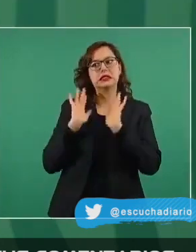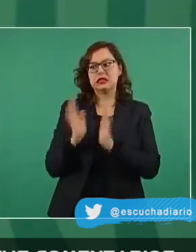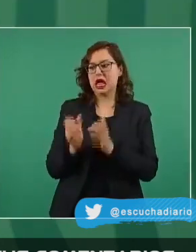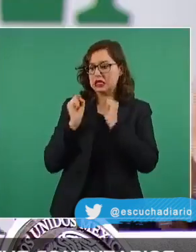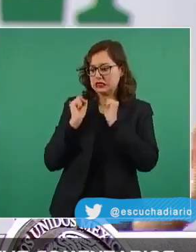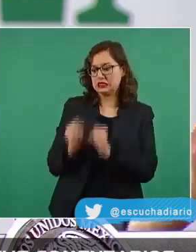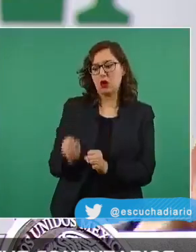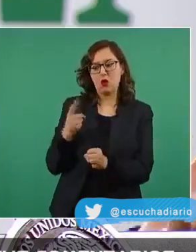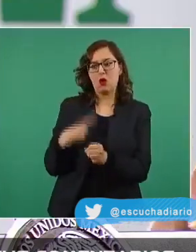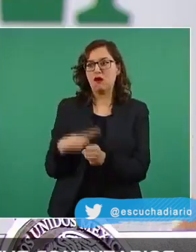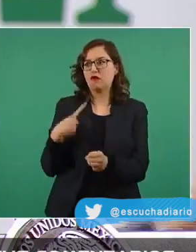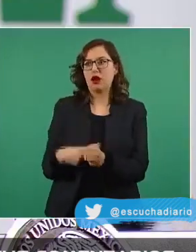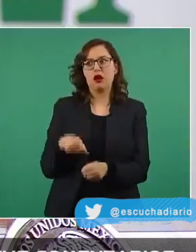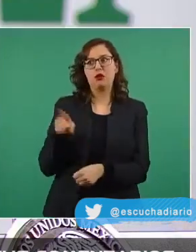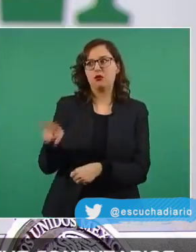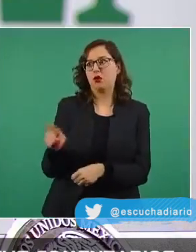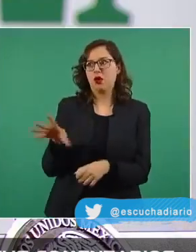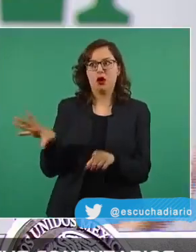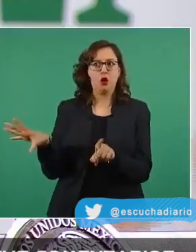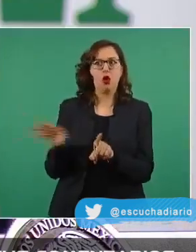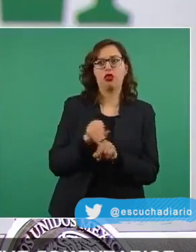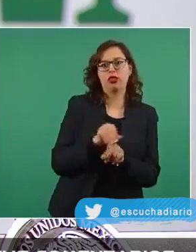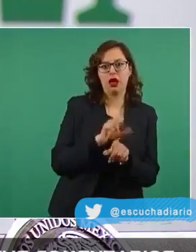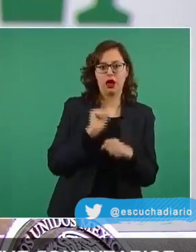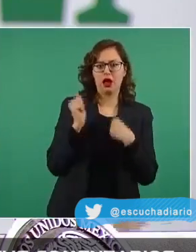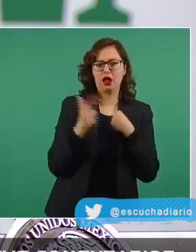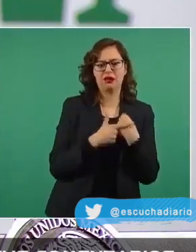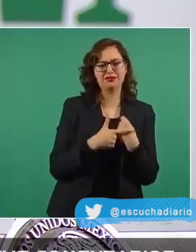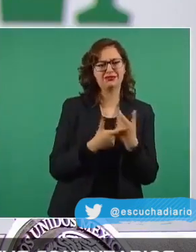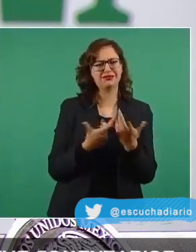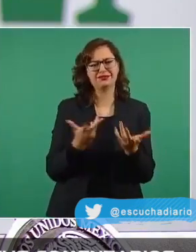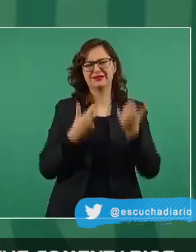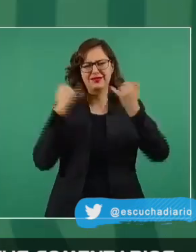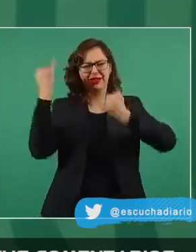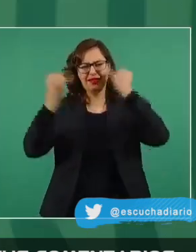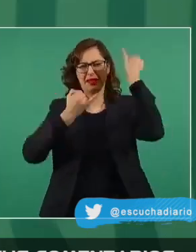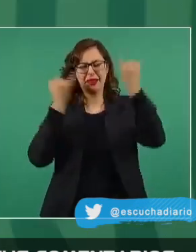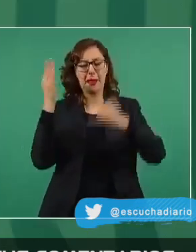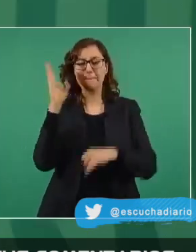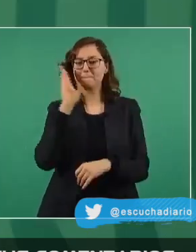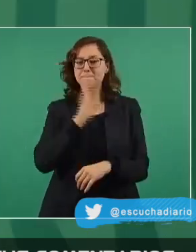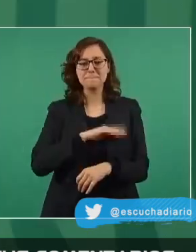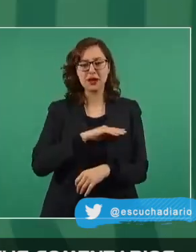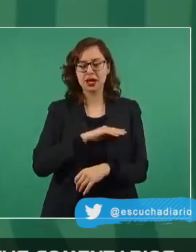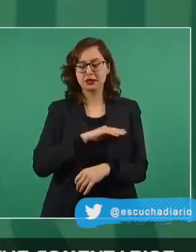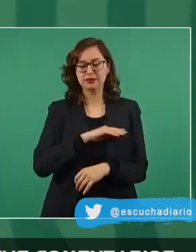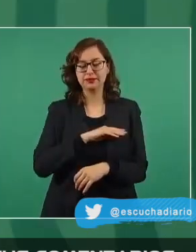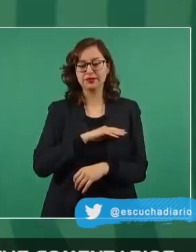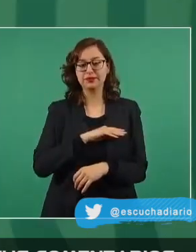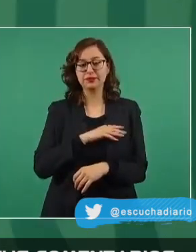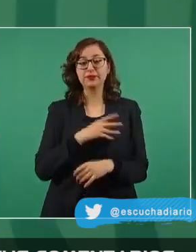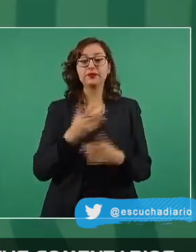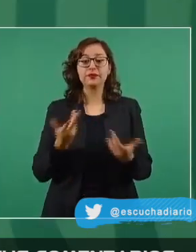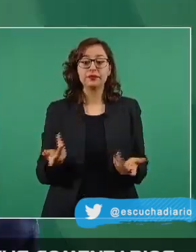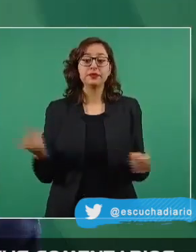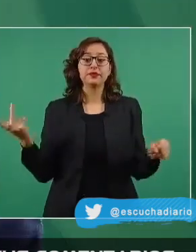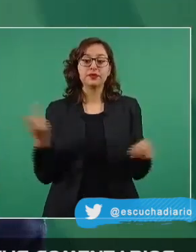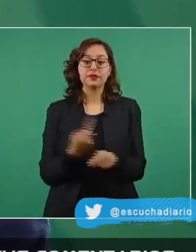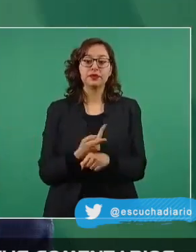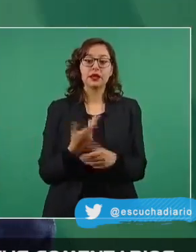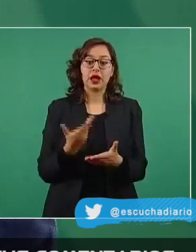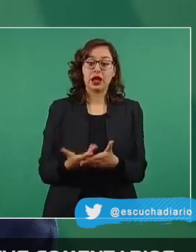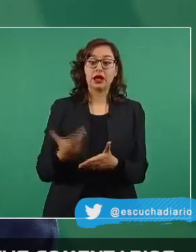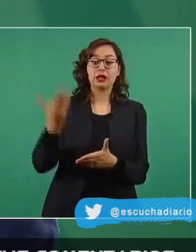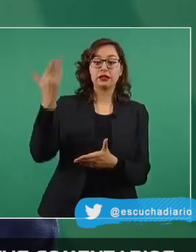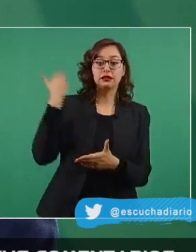con ventilador mecánico se mantiene sin cambio, por lo que se ubica en 12%. La Secretaría de Salud reitera la importancia